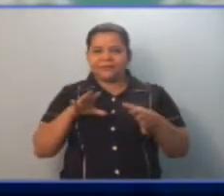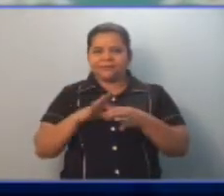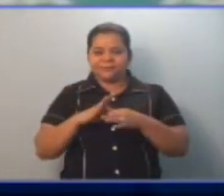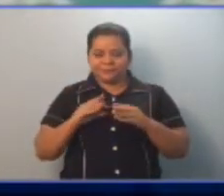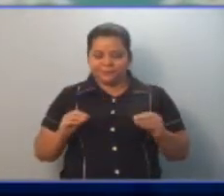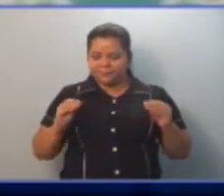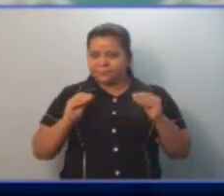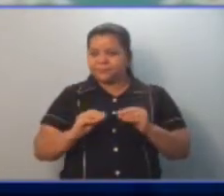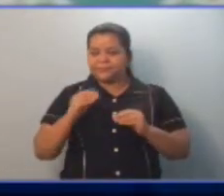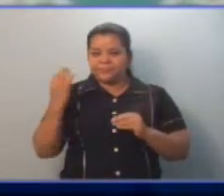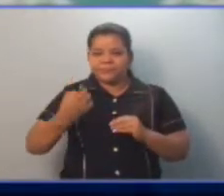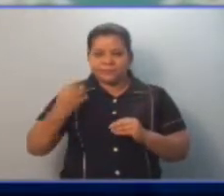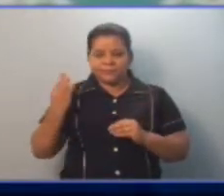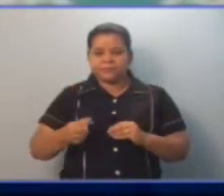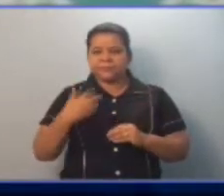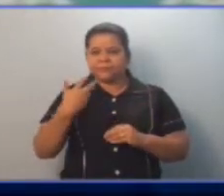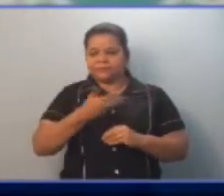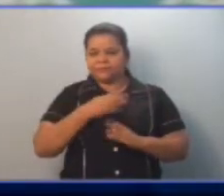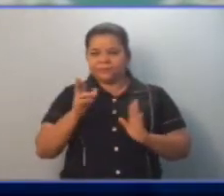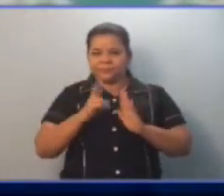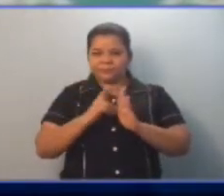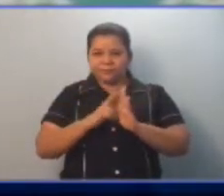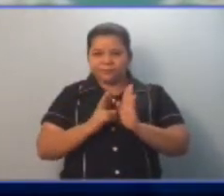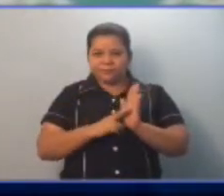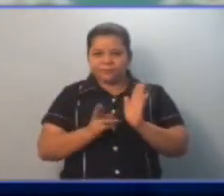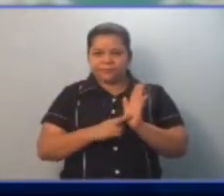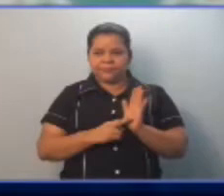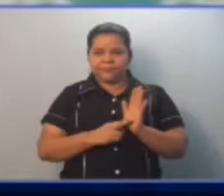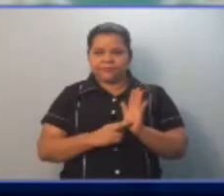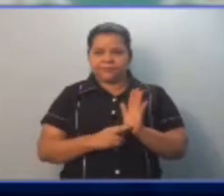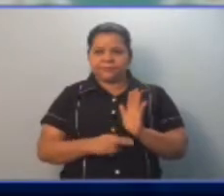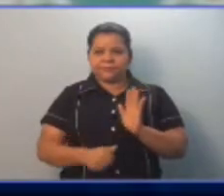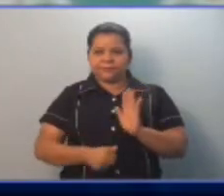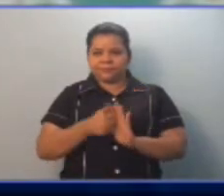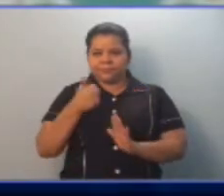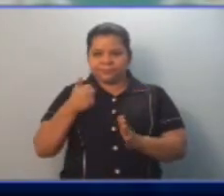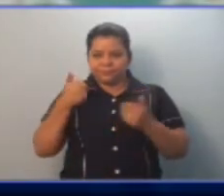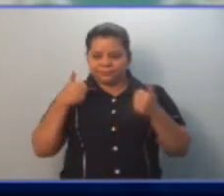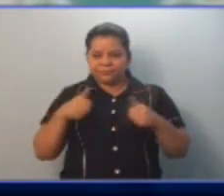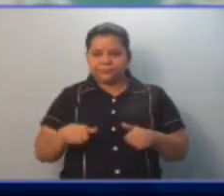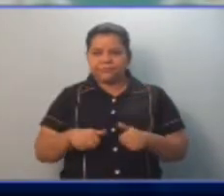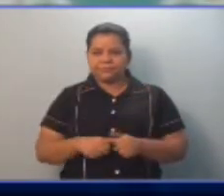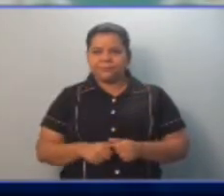se tendría que reglamentar, pero sí la mayoría de sesiones